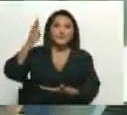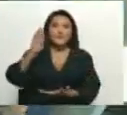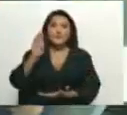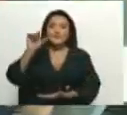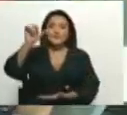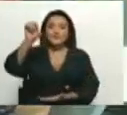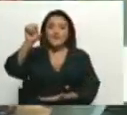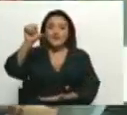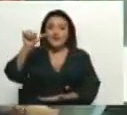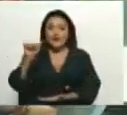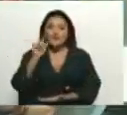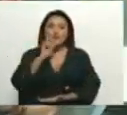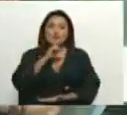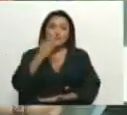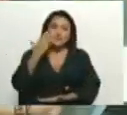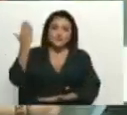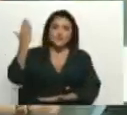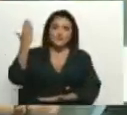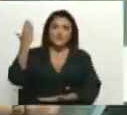Significantes.